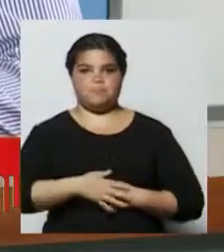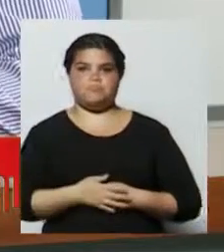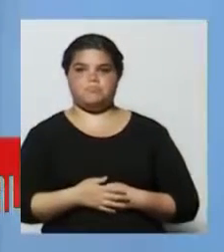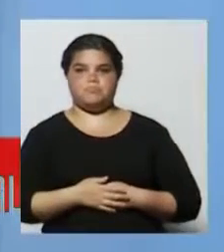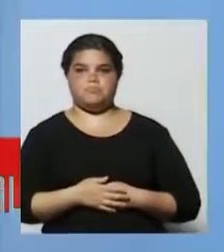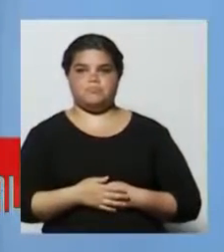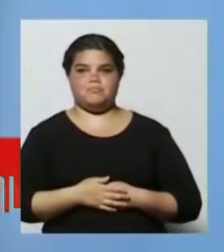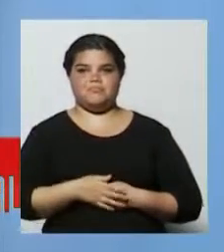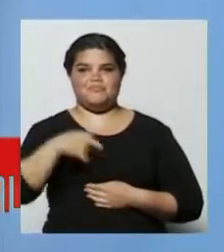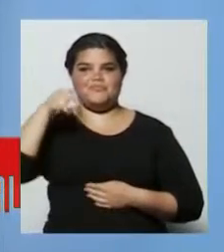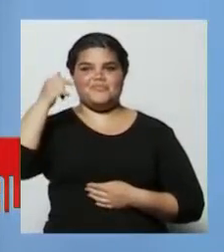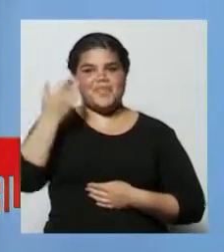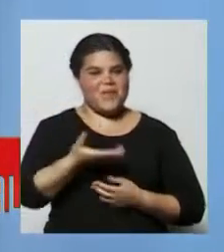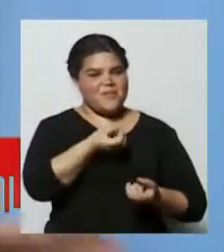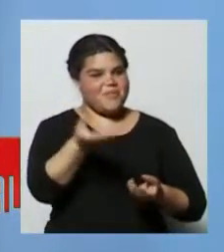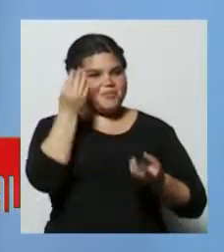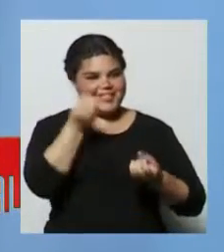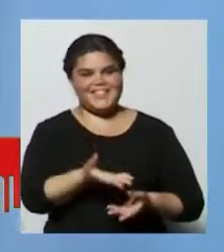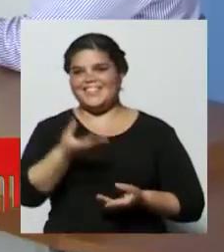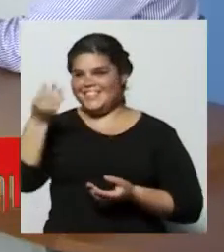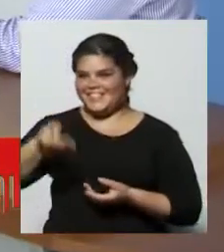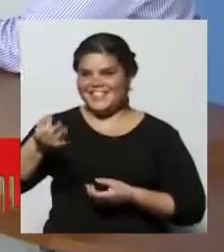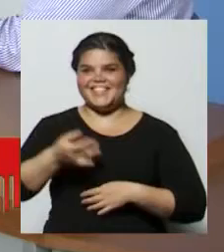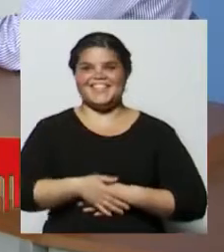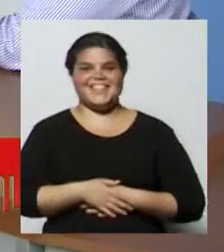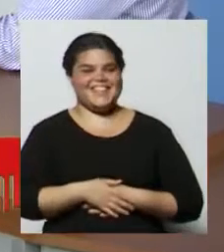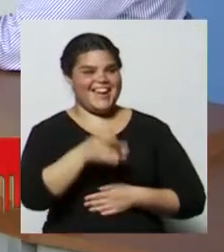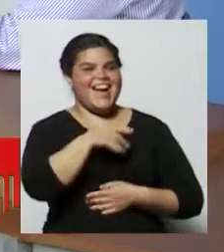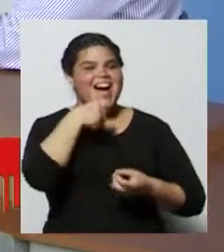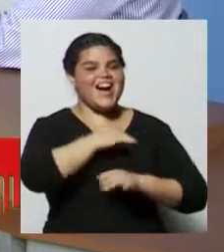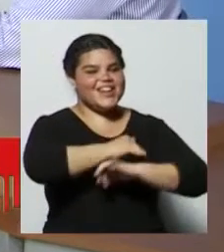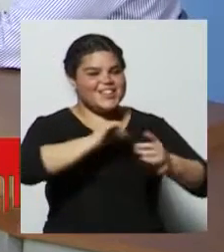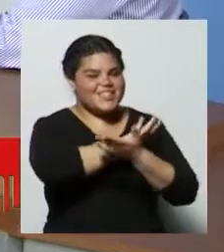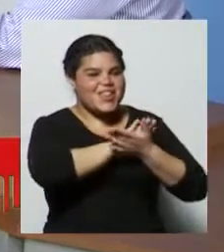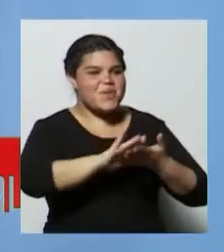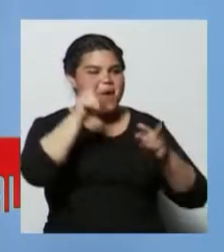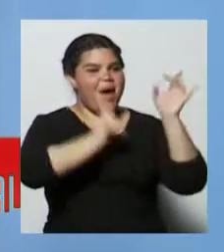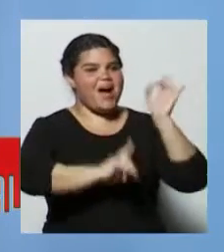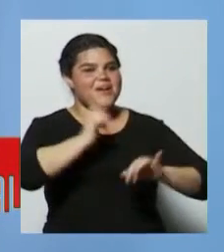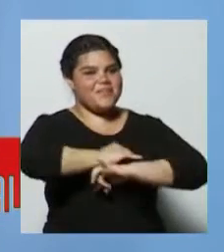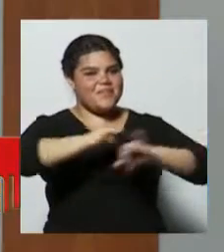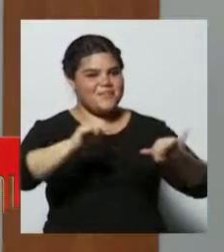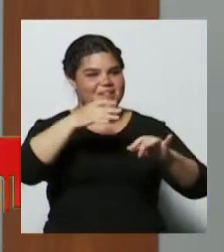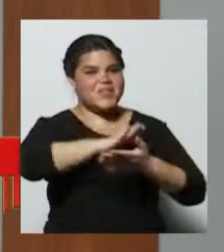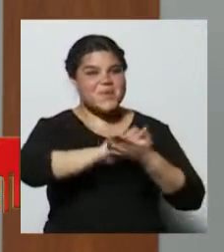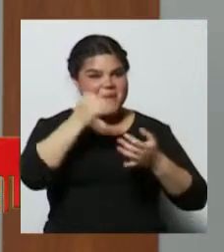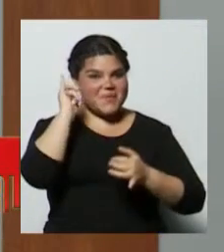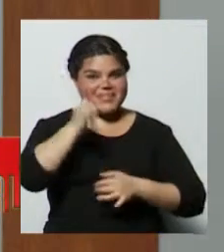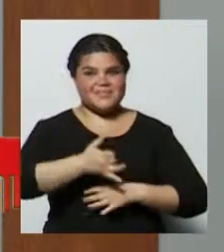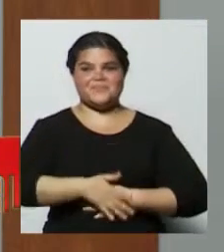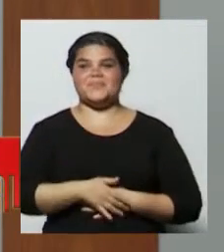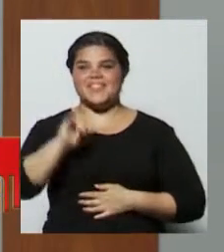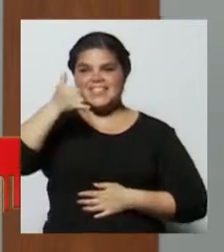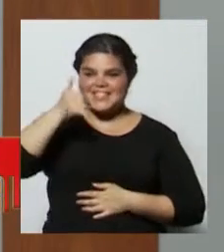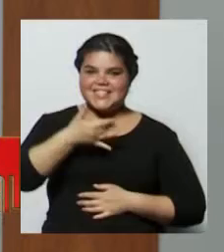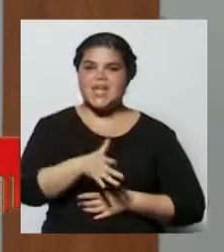¿Todo bien? Bien. Todo bien. Bueno, me alegro. Antes queríamos actualizar porque han habido noticias que tienen que ver con el informe, ¿no? Bueno, sí, esto se destacaba ya